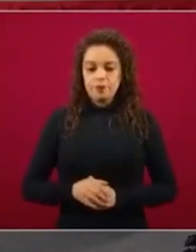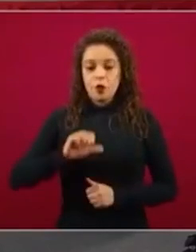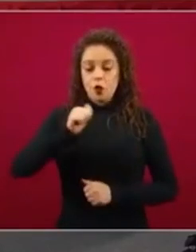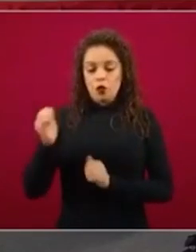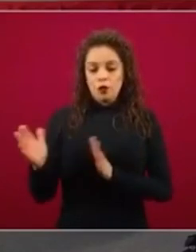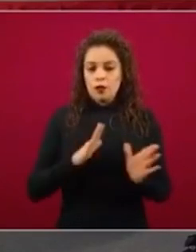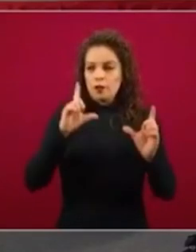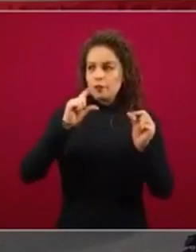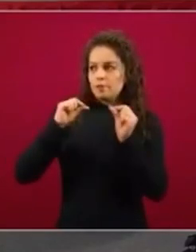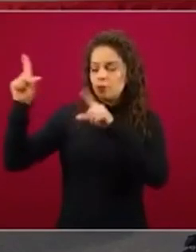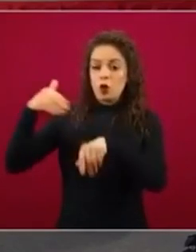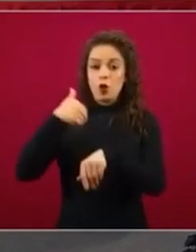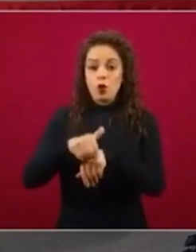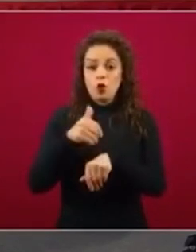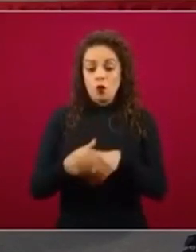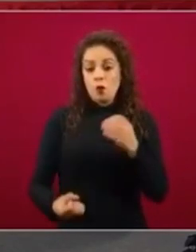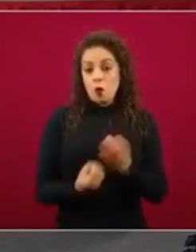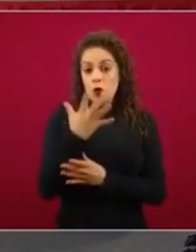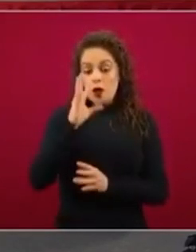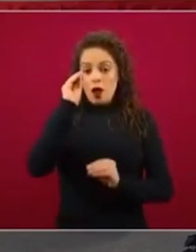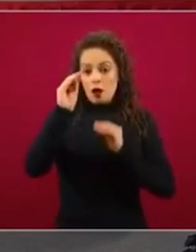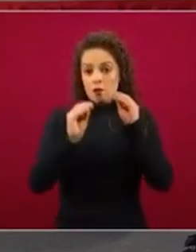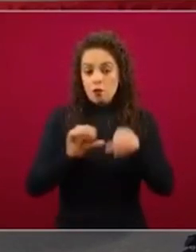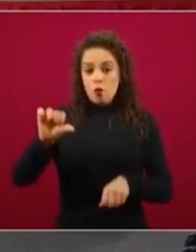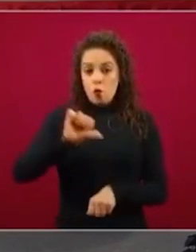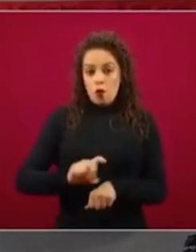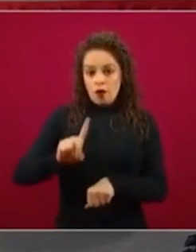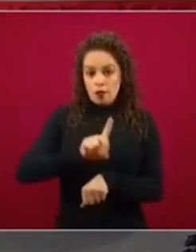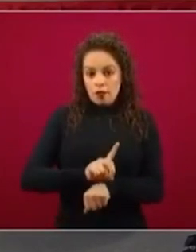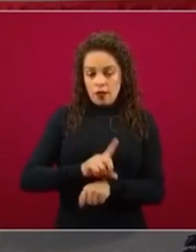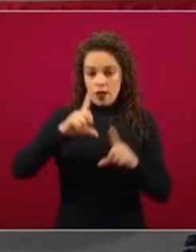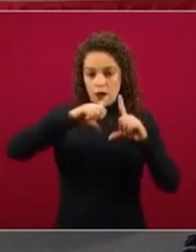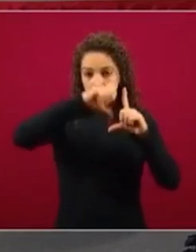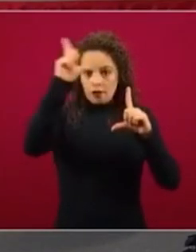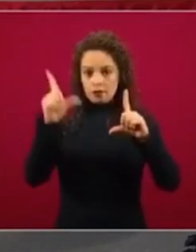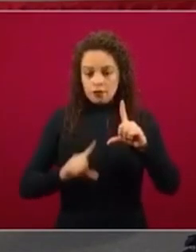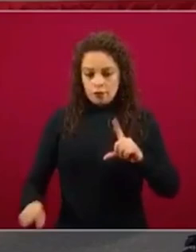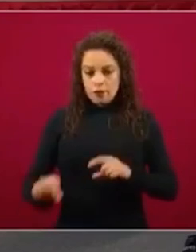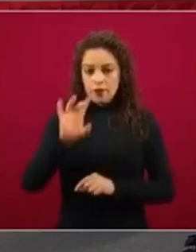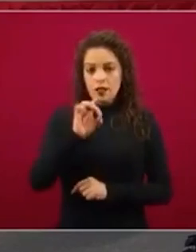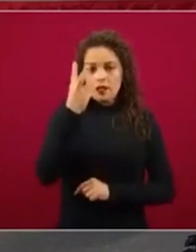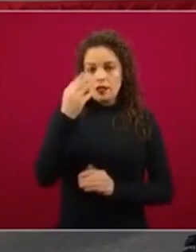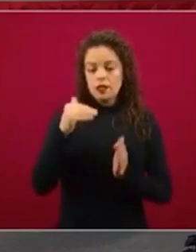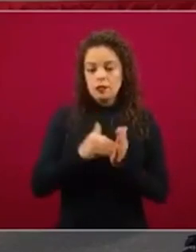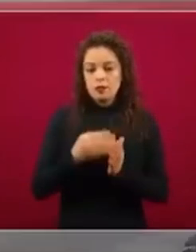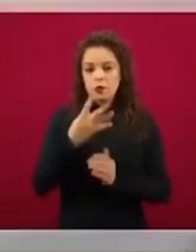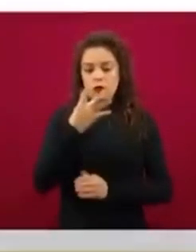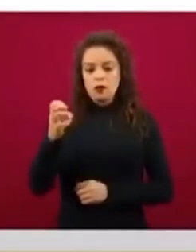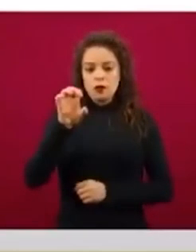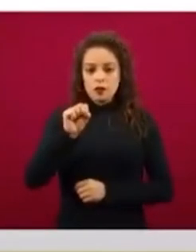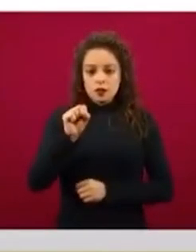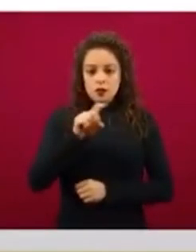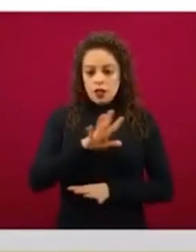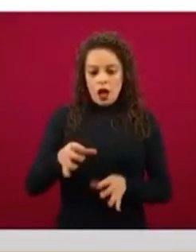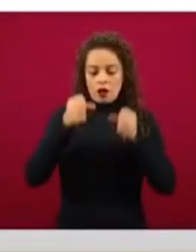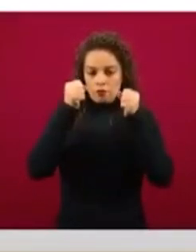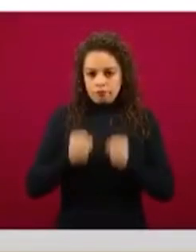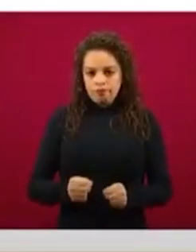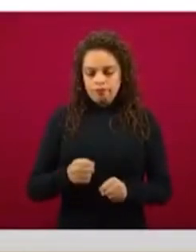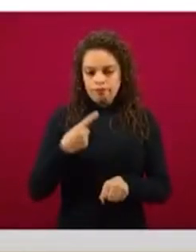los números actualizados para el día de hoy en el territorio nacional 33 mil 460 son los casos confirmados